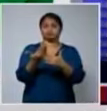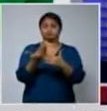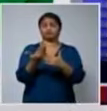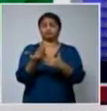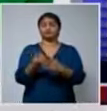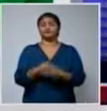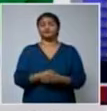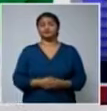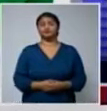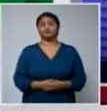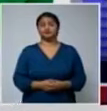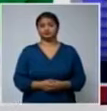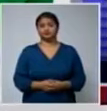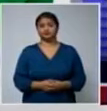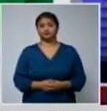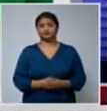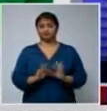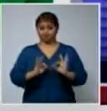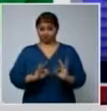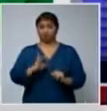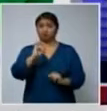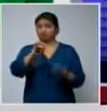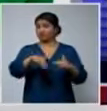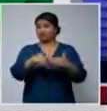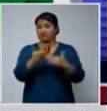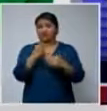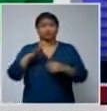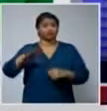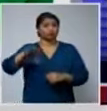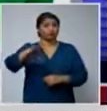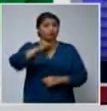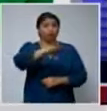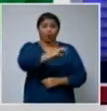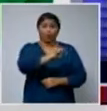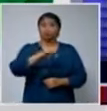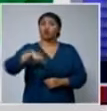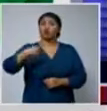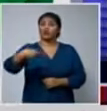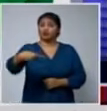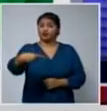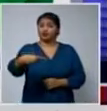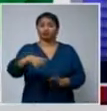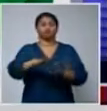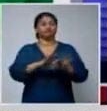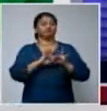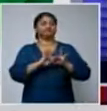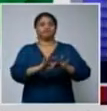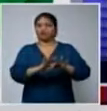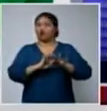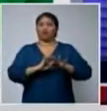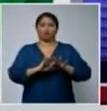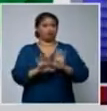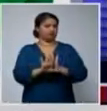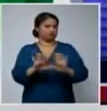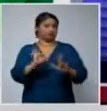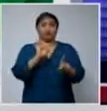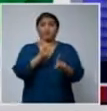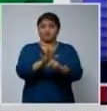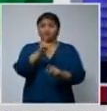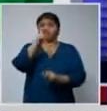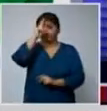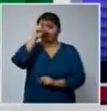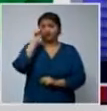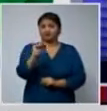y todos en terapia intensiva por las complicaciones que presentó desde el momento que se hace el